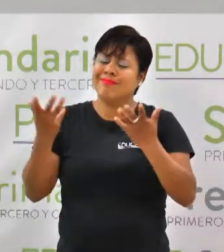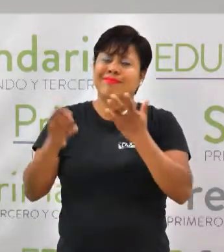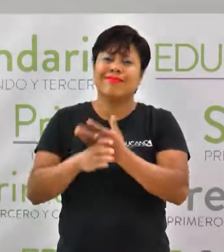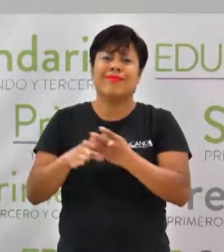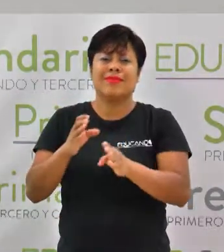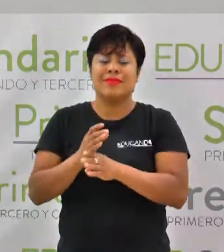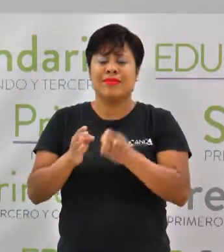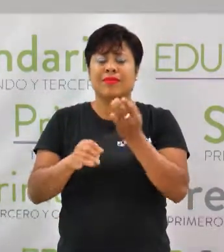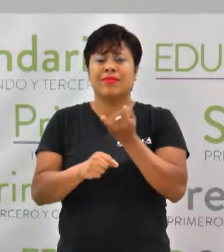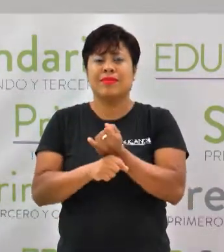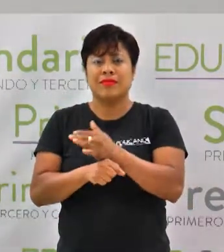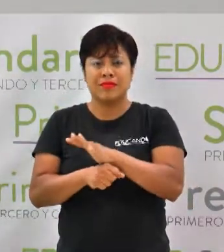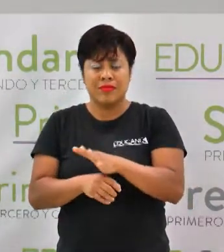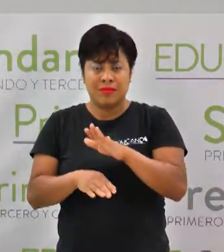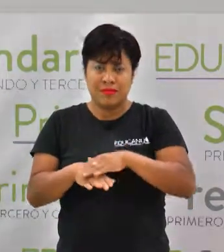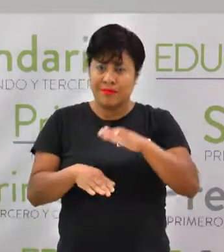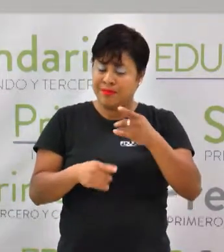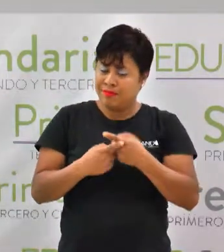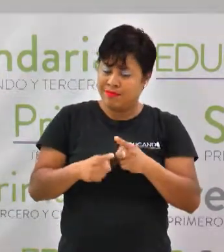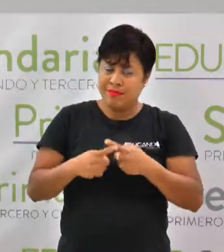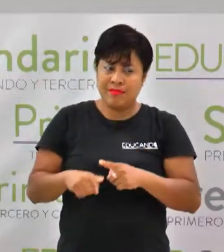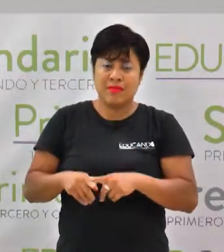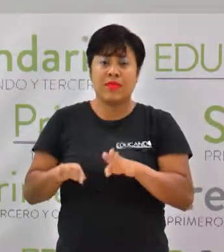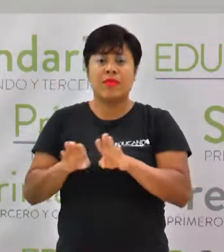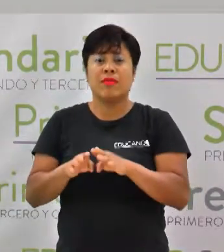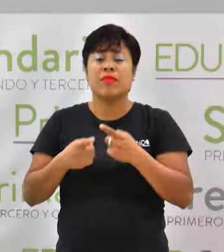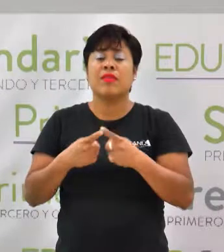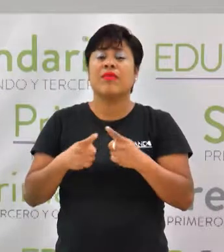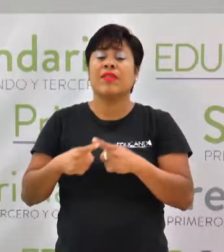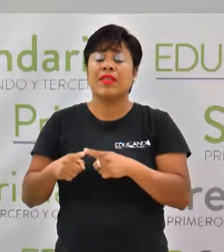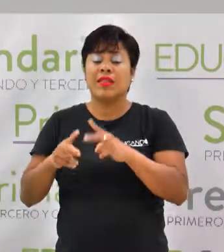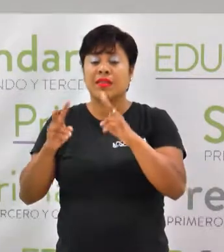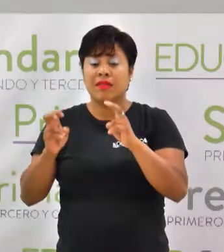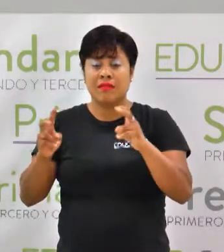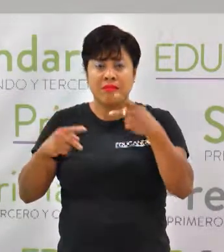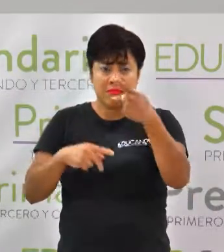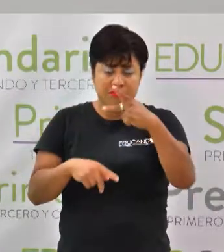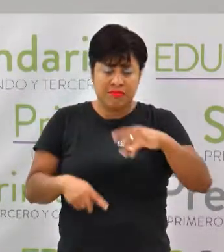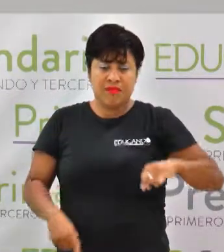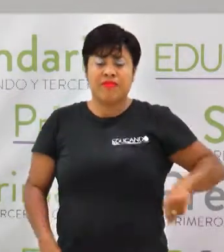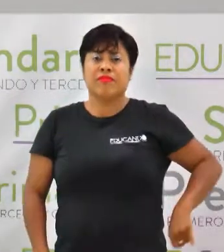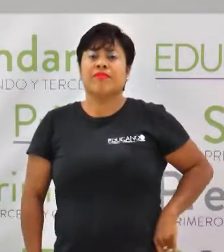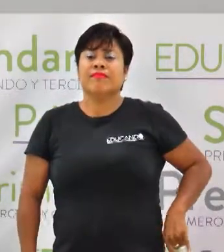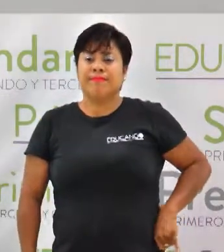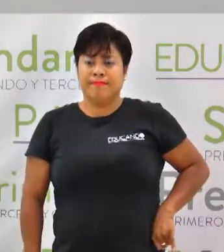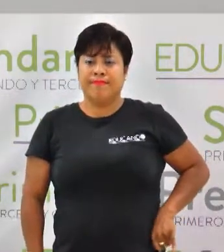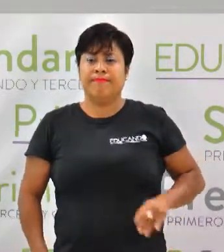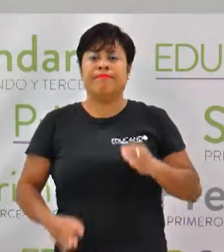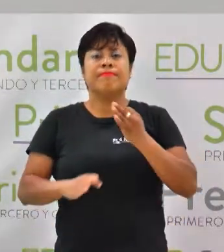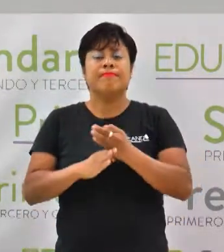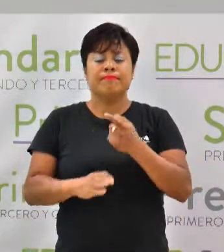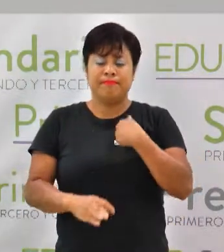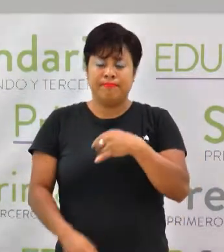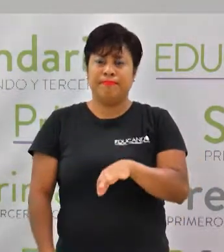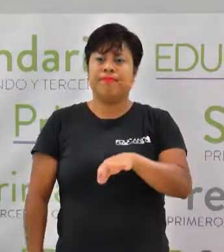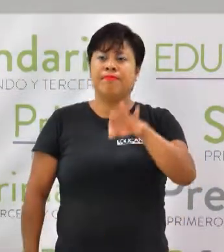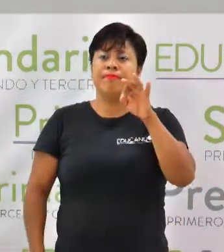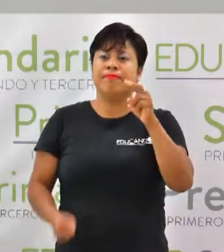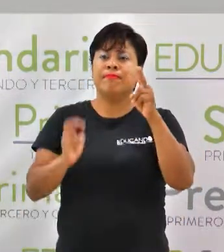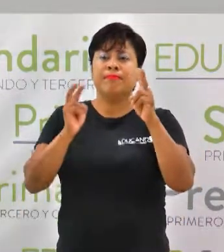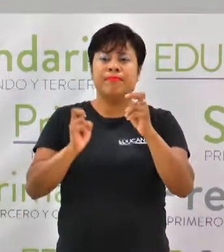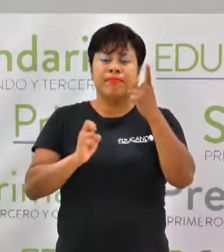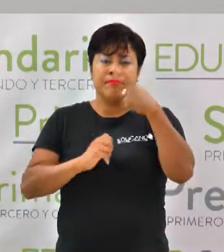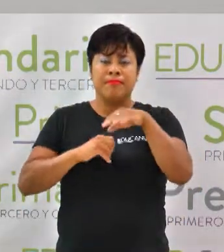muchísimas cosas e información y demás sobre muchos temas que son de su interés. Yo el día de hoy elegí un